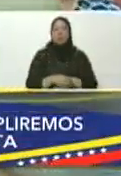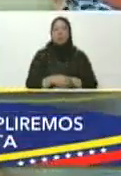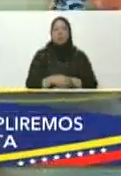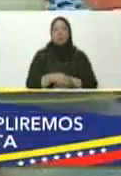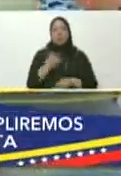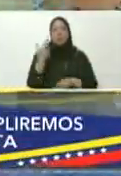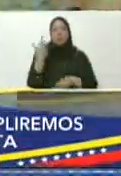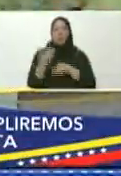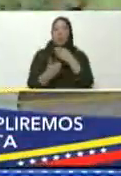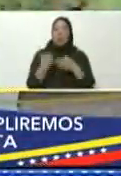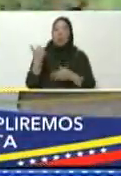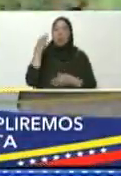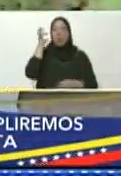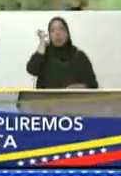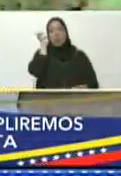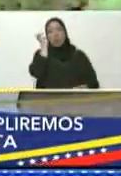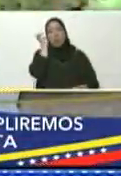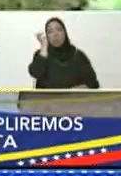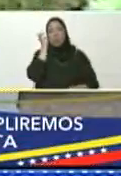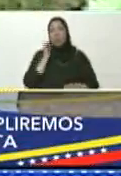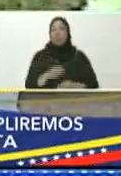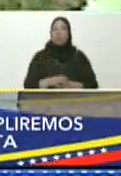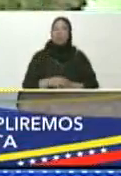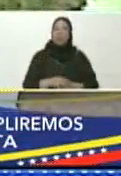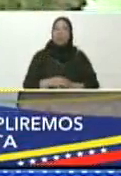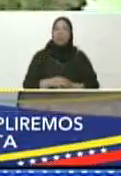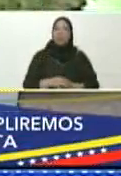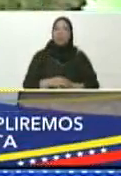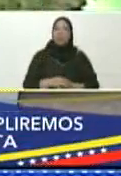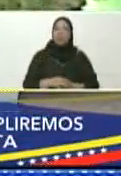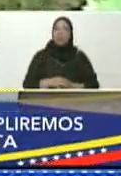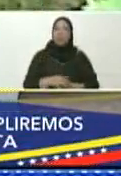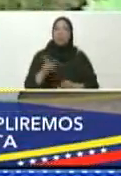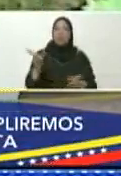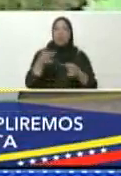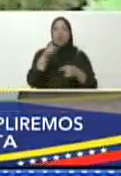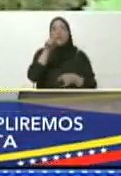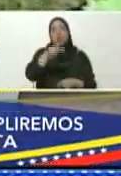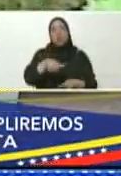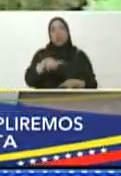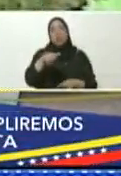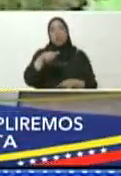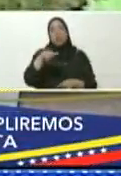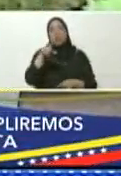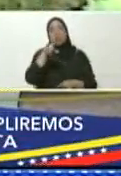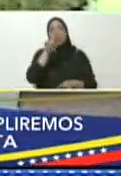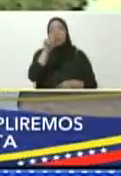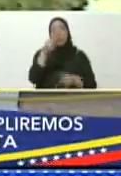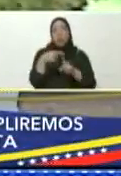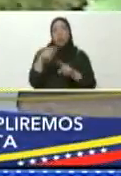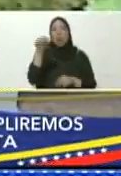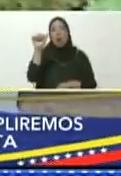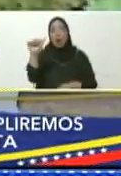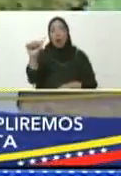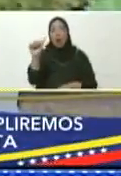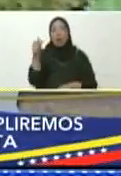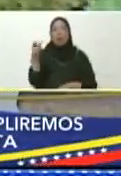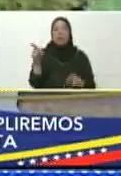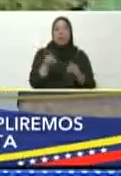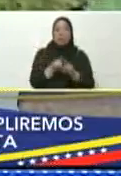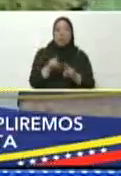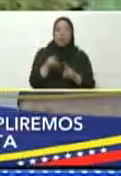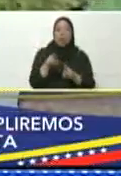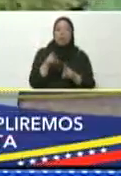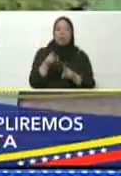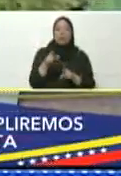Benito Martínez, de Miguel Peña. Harold Labrador, Bicentenario 1A. Y José Manuel